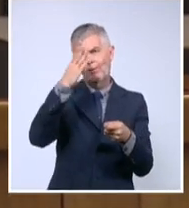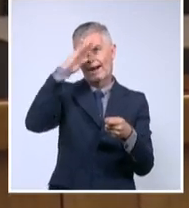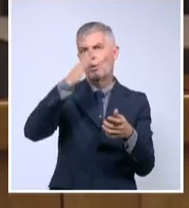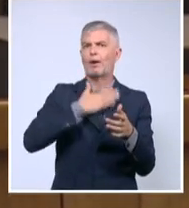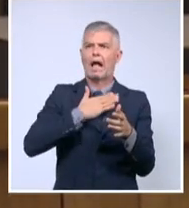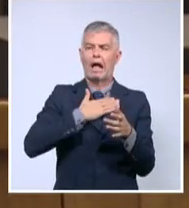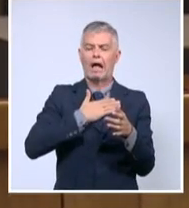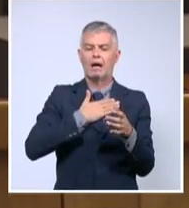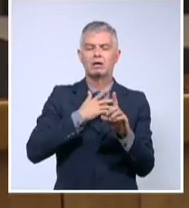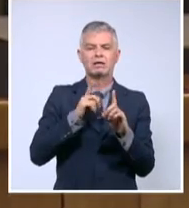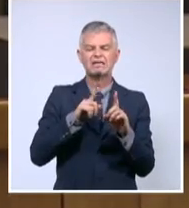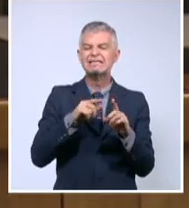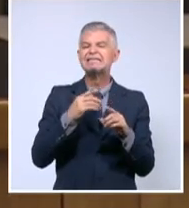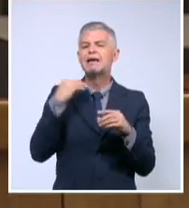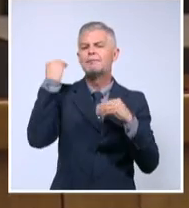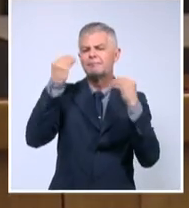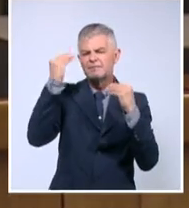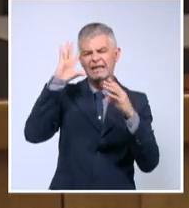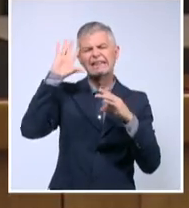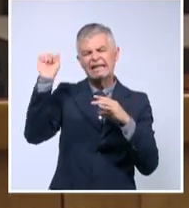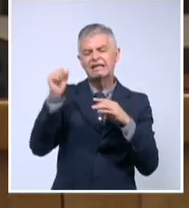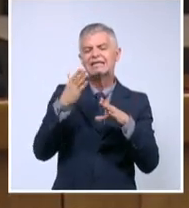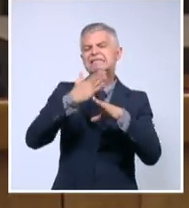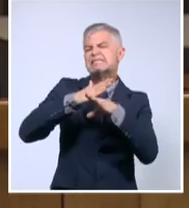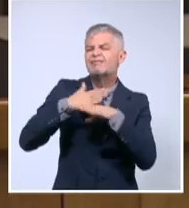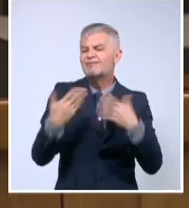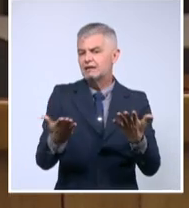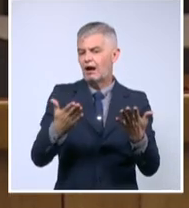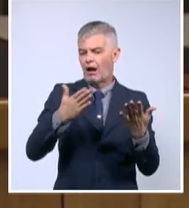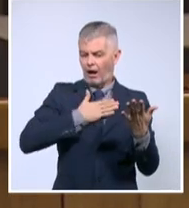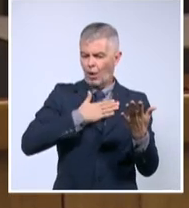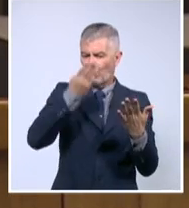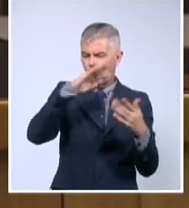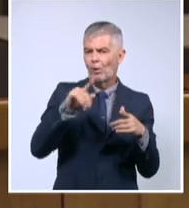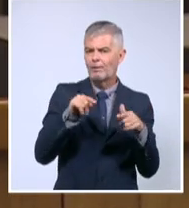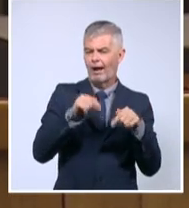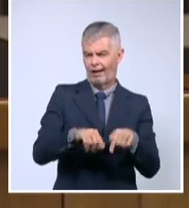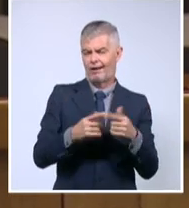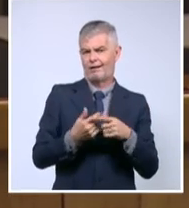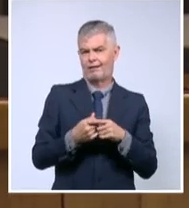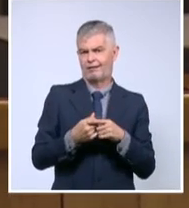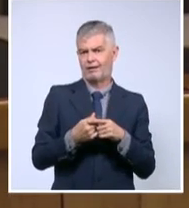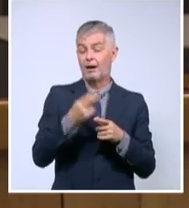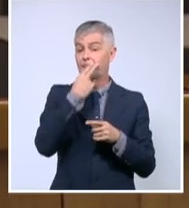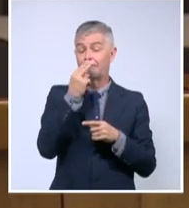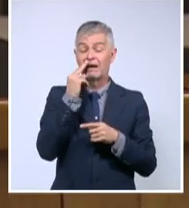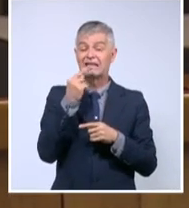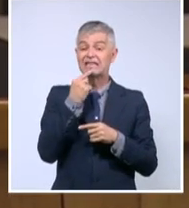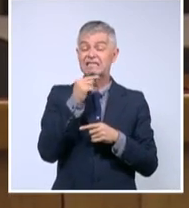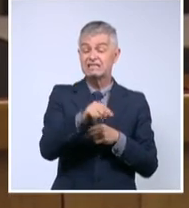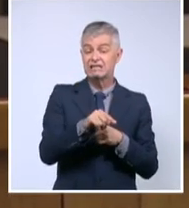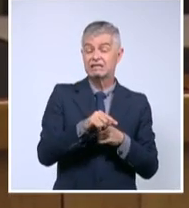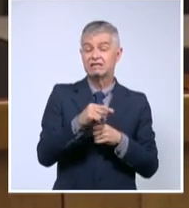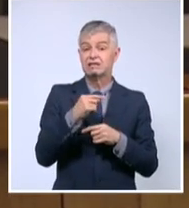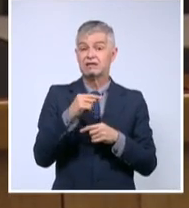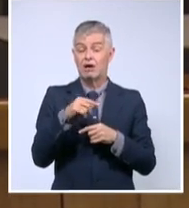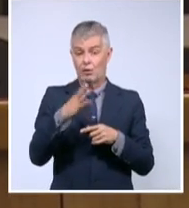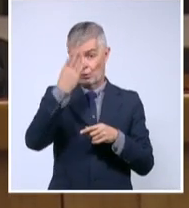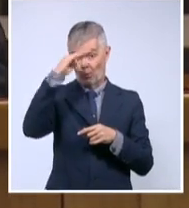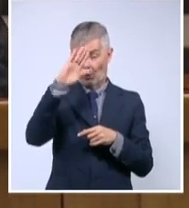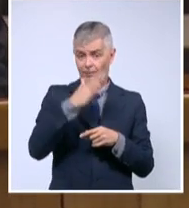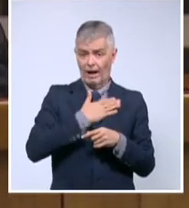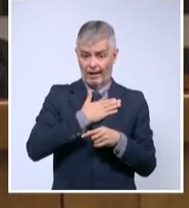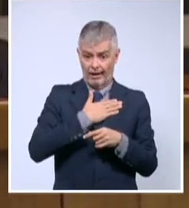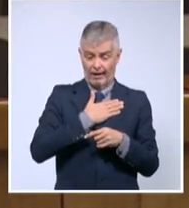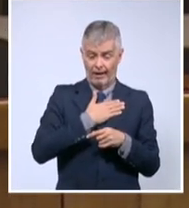entendamos lo que significa pertenecerle a ella. La patria es ara y no pedestal, dijo José Martí, marcando las profundas